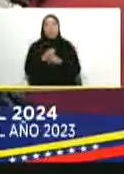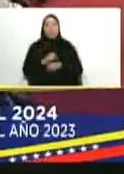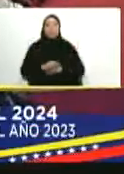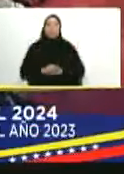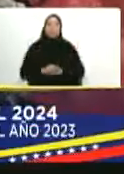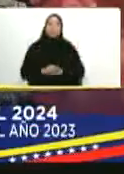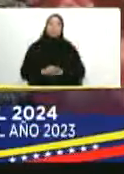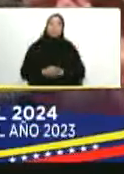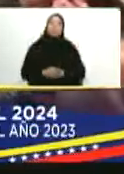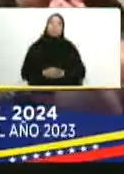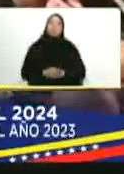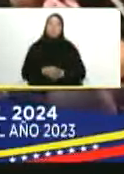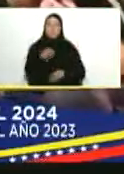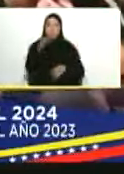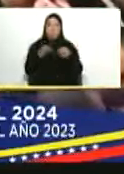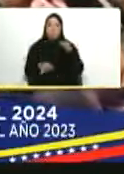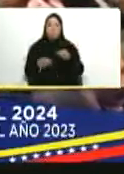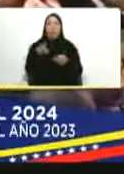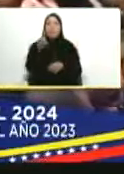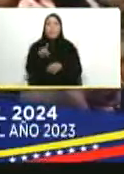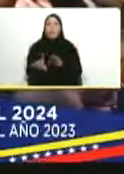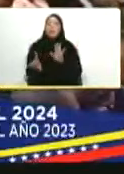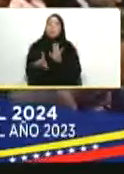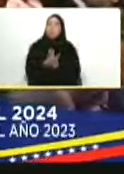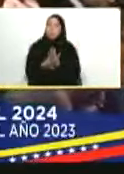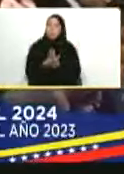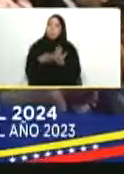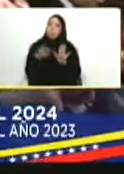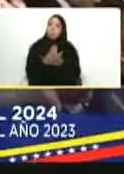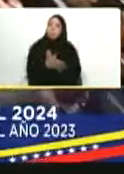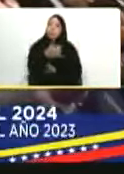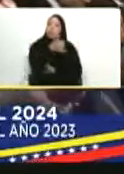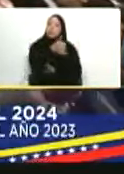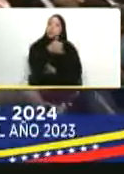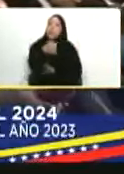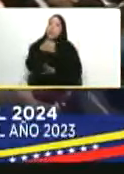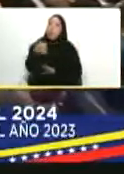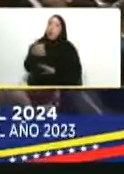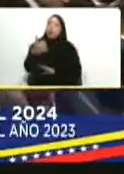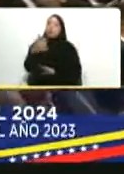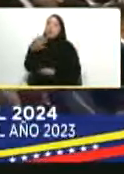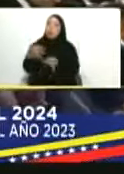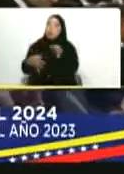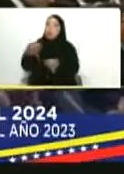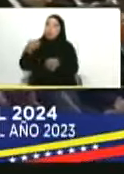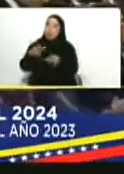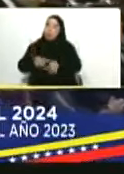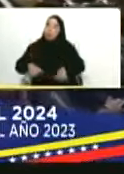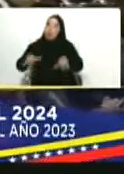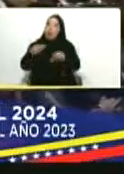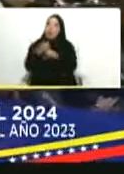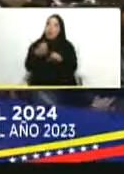y seguridad jurídica, activando los tribunales de amparo en cada circuito judicial penal. Asimismo,